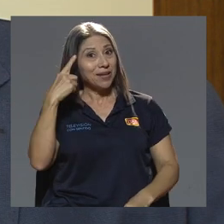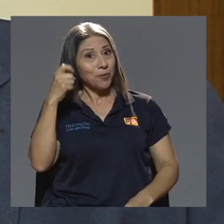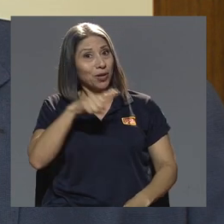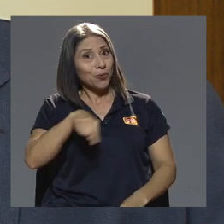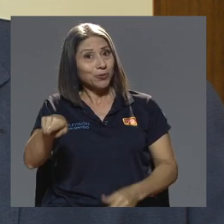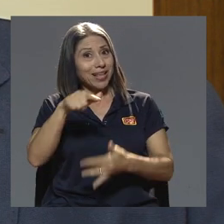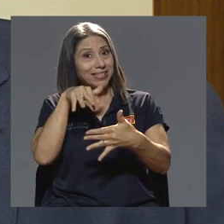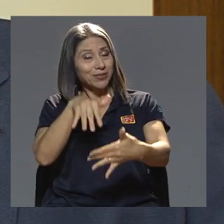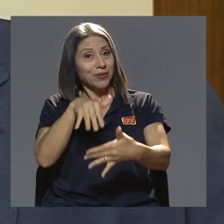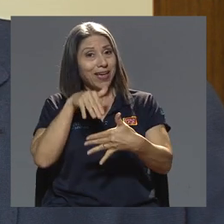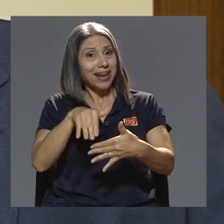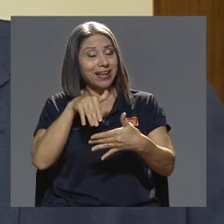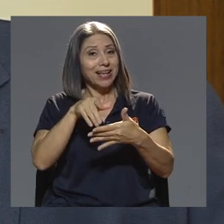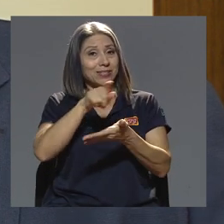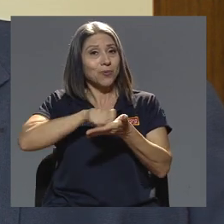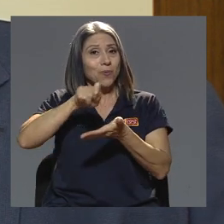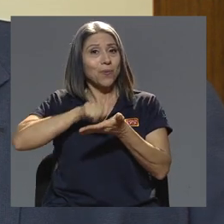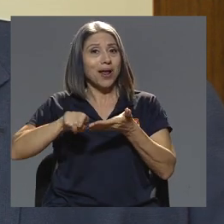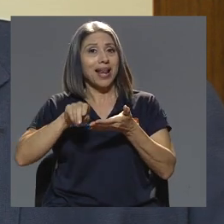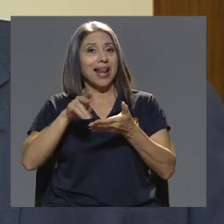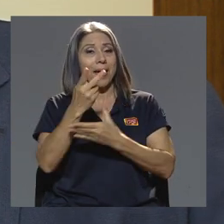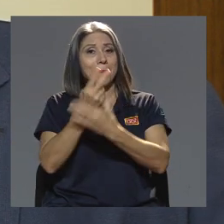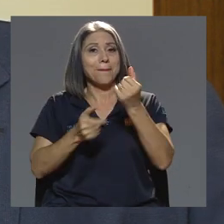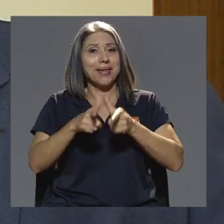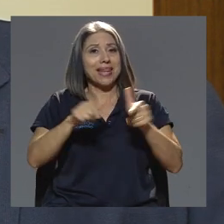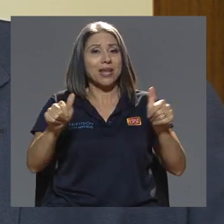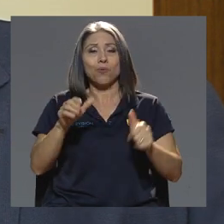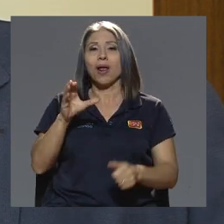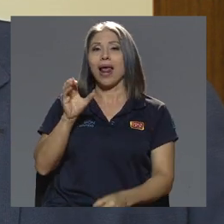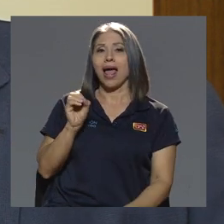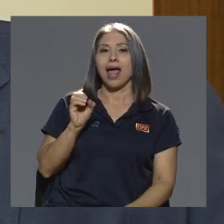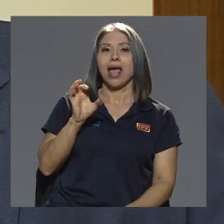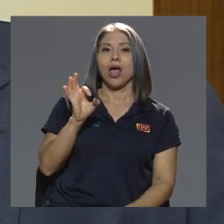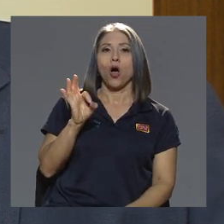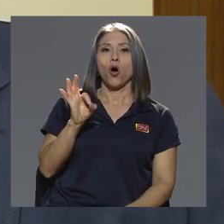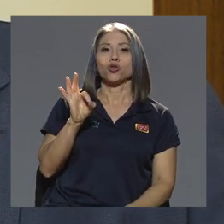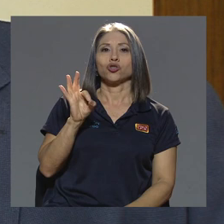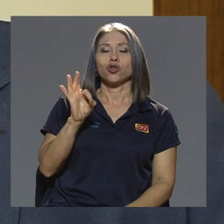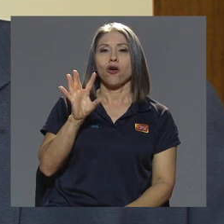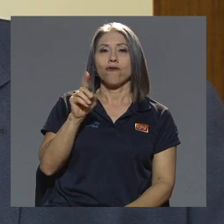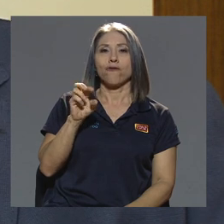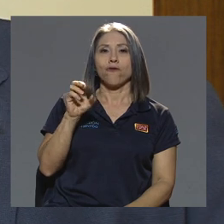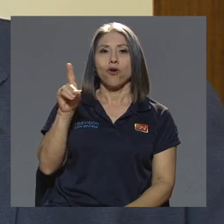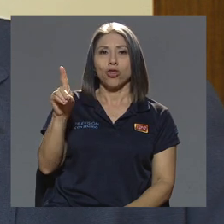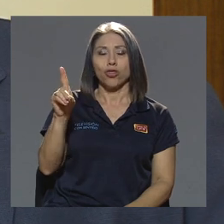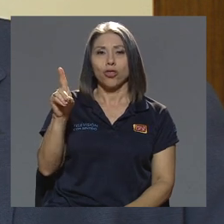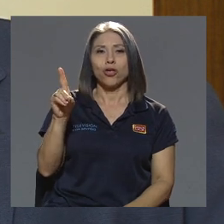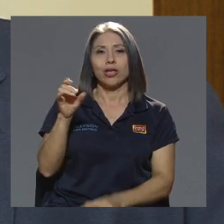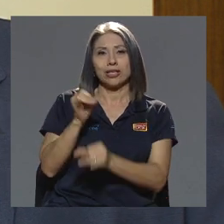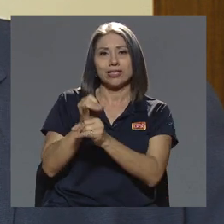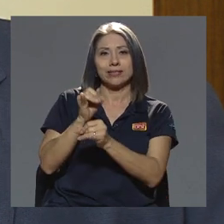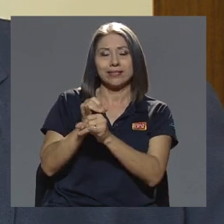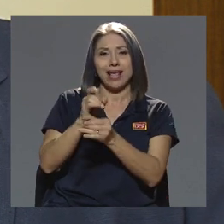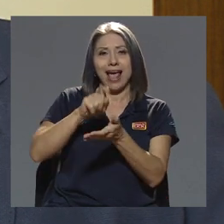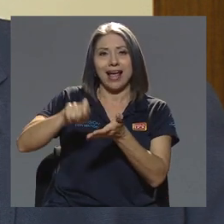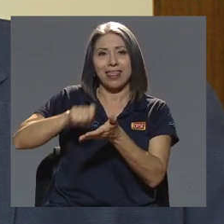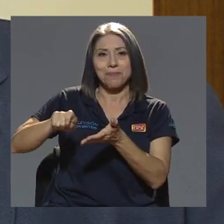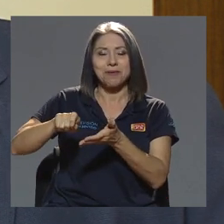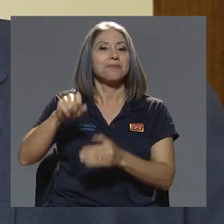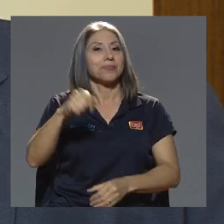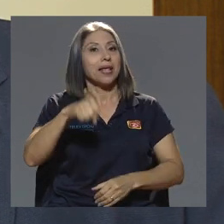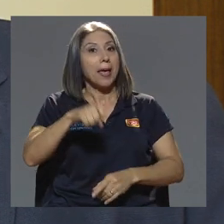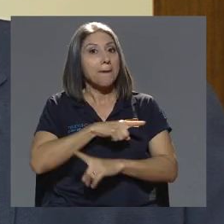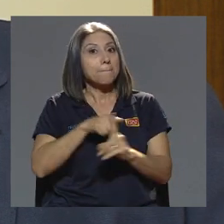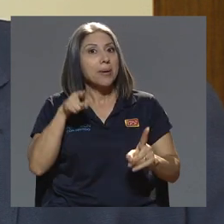en ese momento. Sí, Oxford. El Oxford Tutoring Academy. Ese mismo. Doña Gloria, pero a usted el destino le perseguía en la